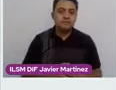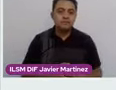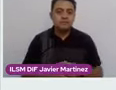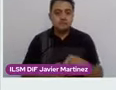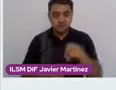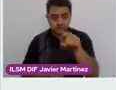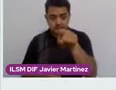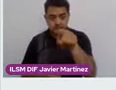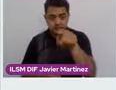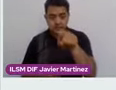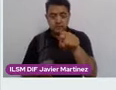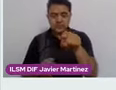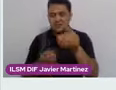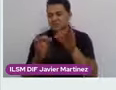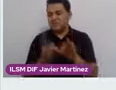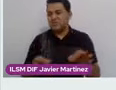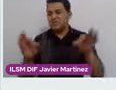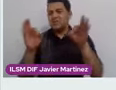Aquí, muy importante,